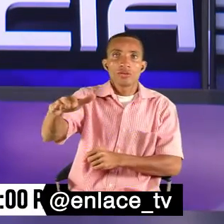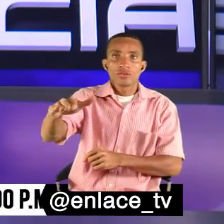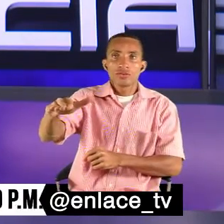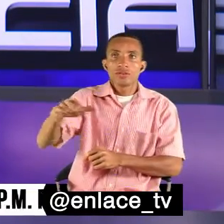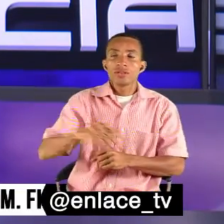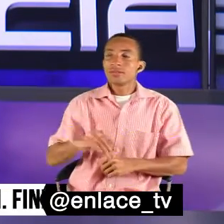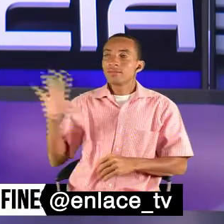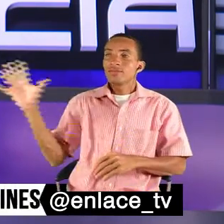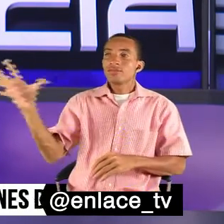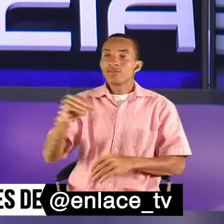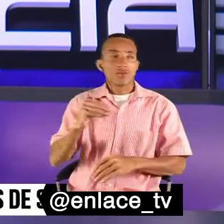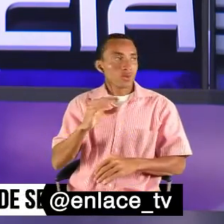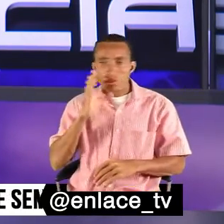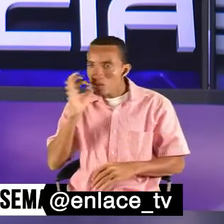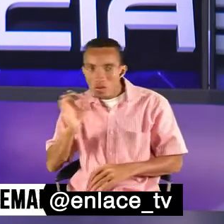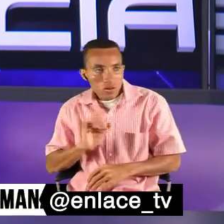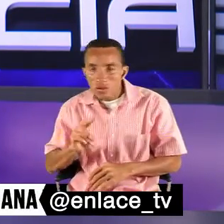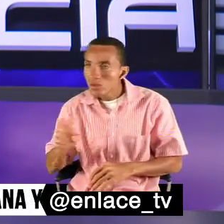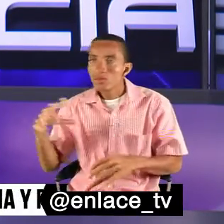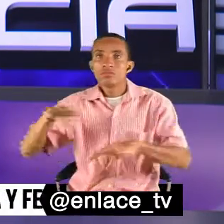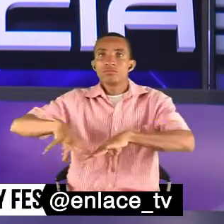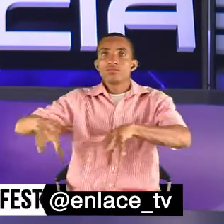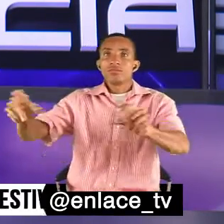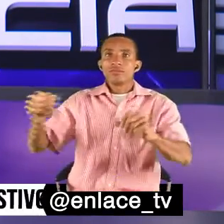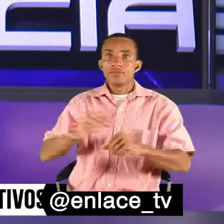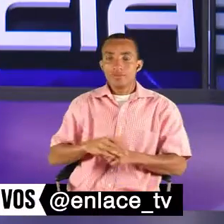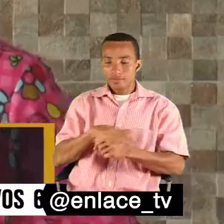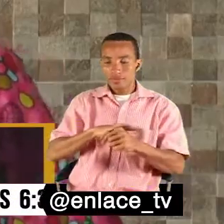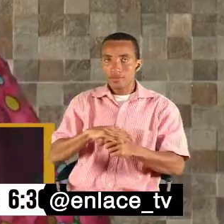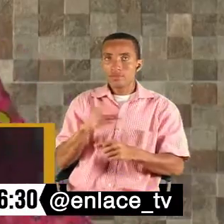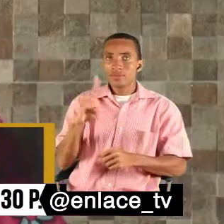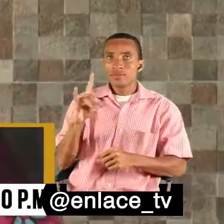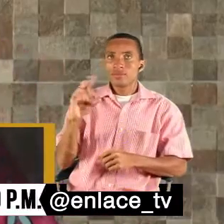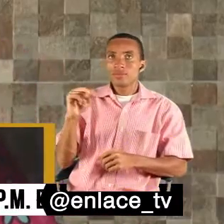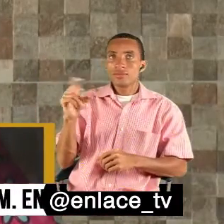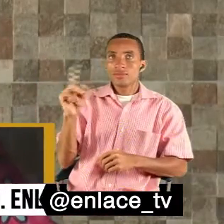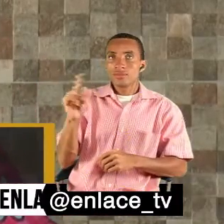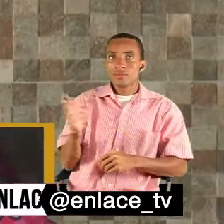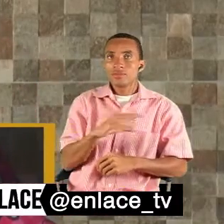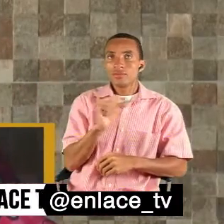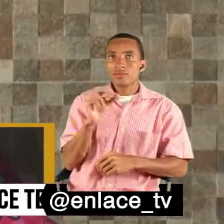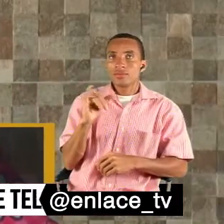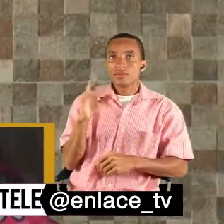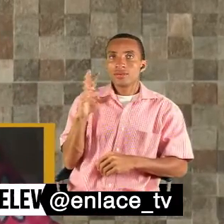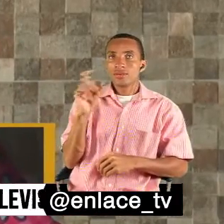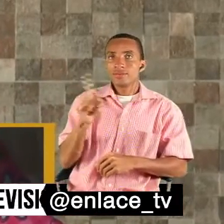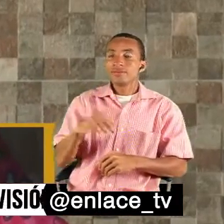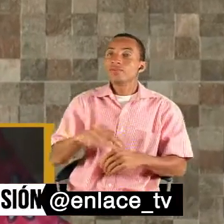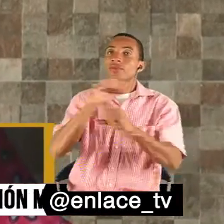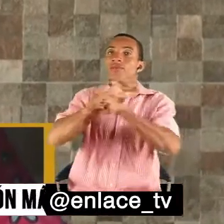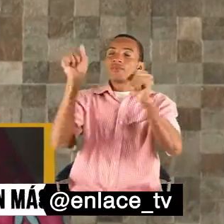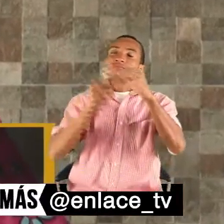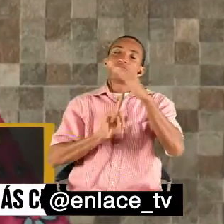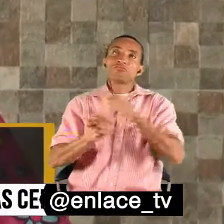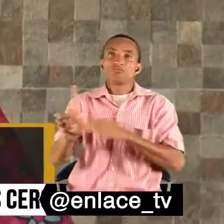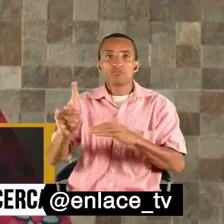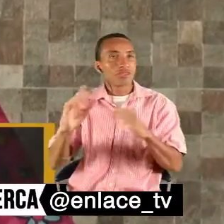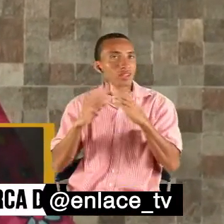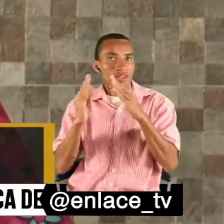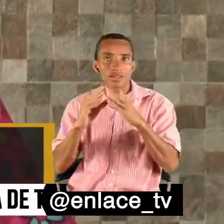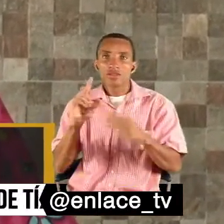de su residencia del barrio Buenos Aires. Esta mañana, saliendo de mi casa a las 6 de la mañana, dos sujetos